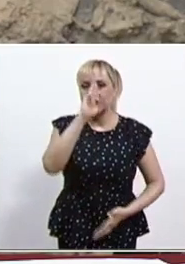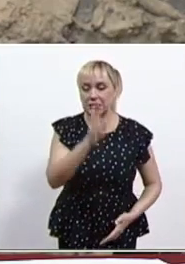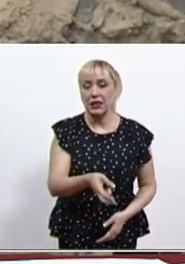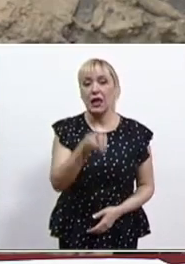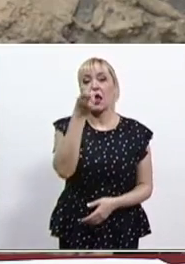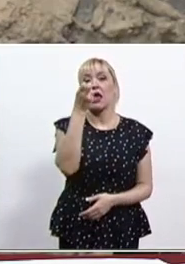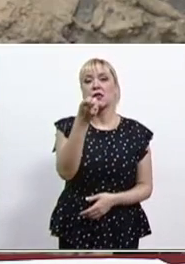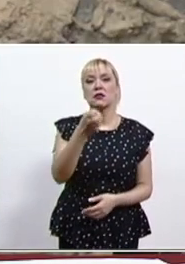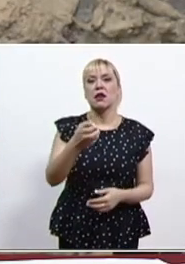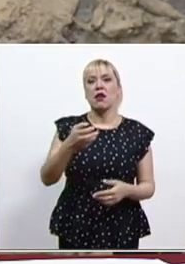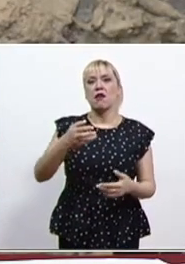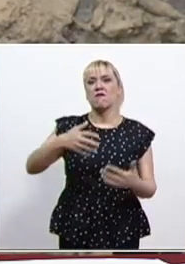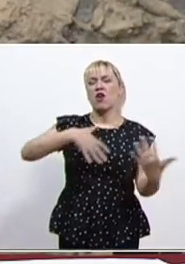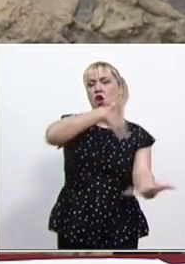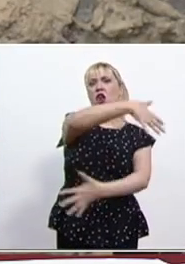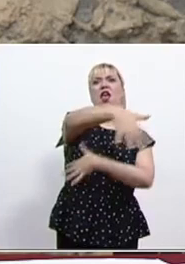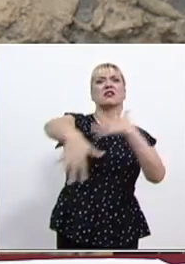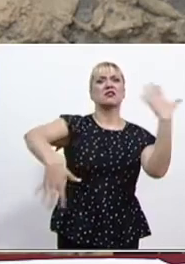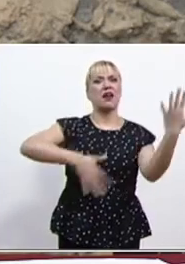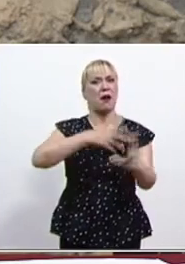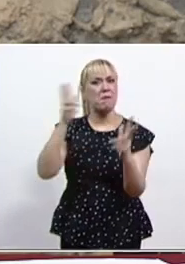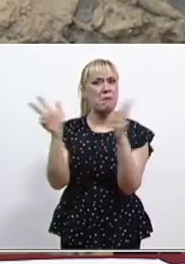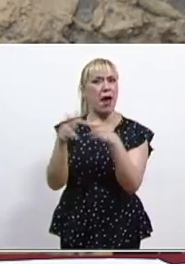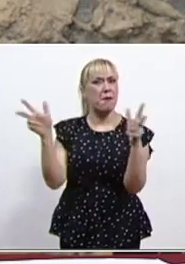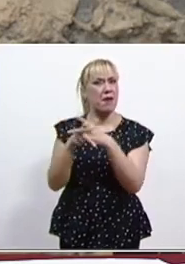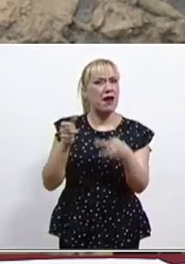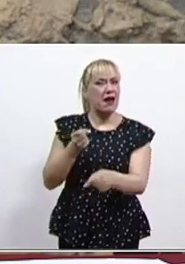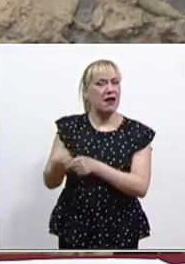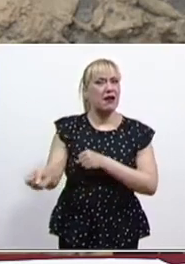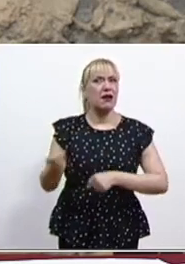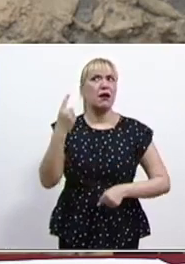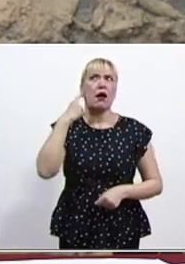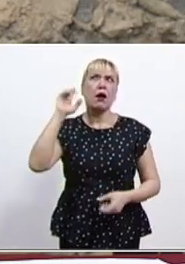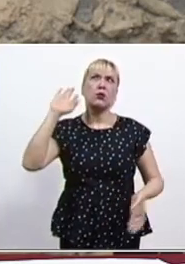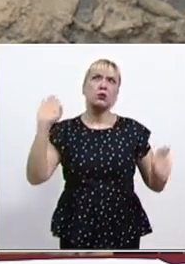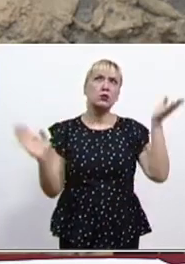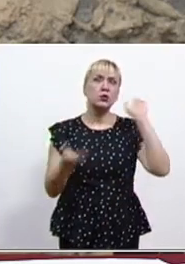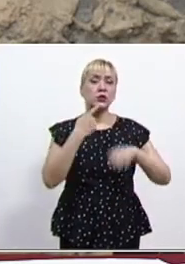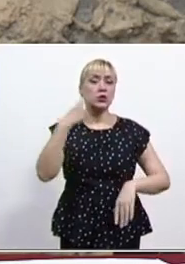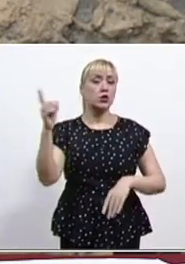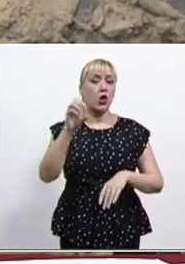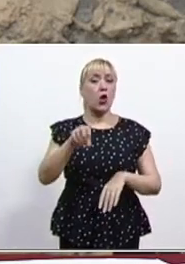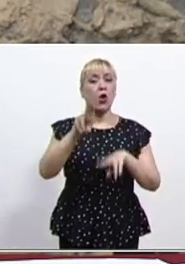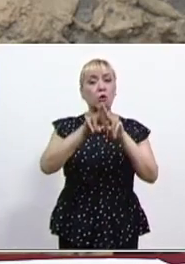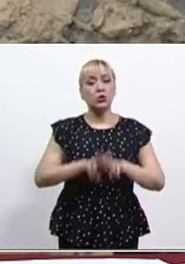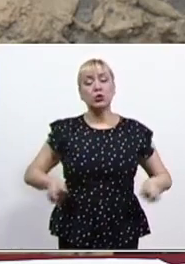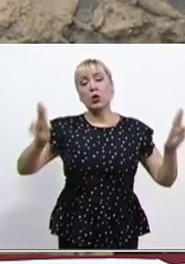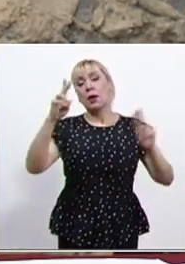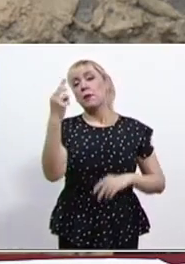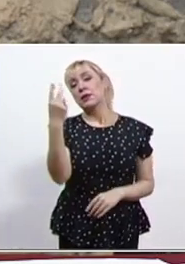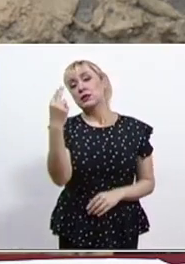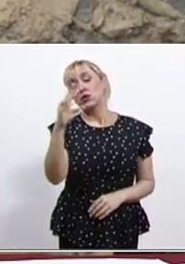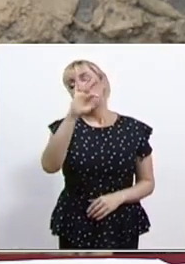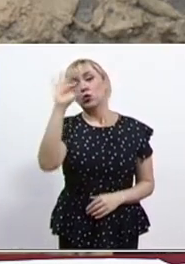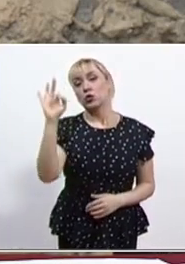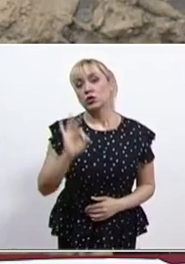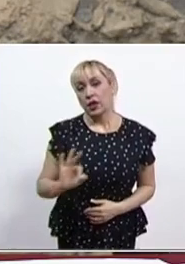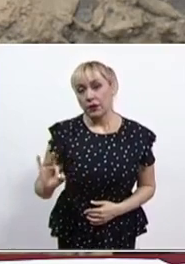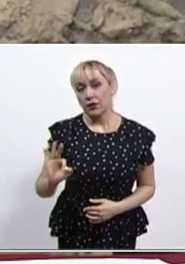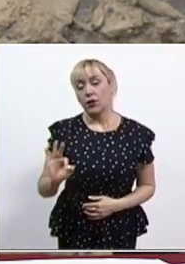punto la violencia que se calcula que en el mundo, de acuerdo a Naciones Unidas, el